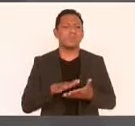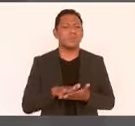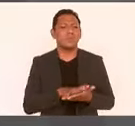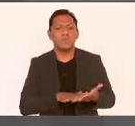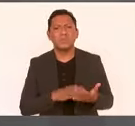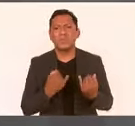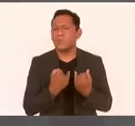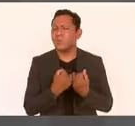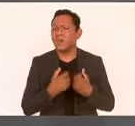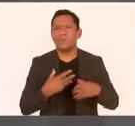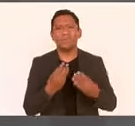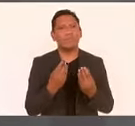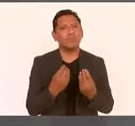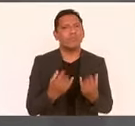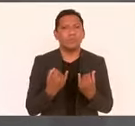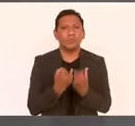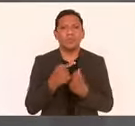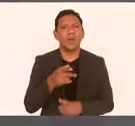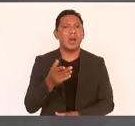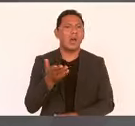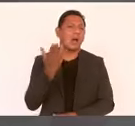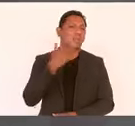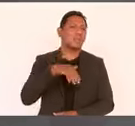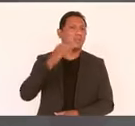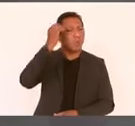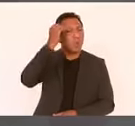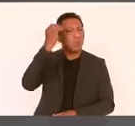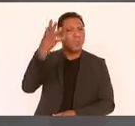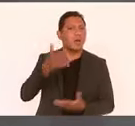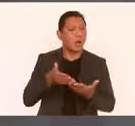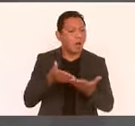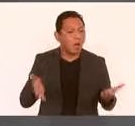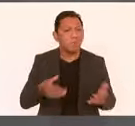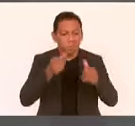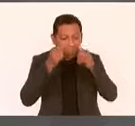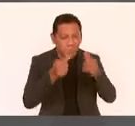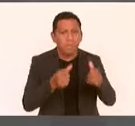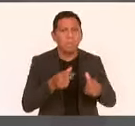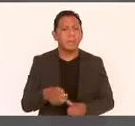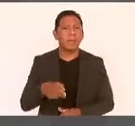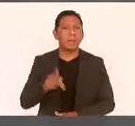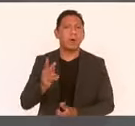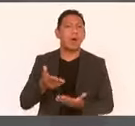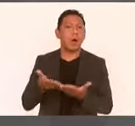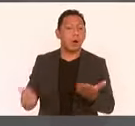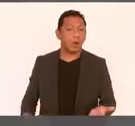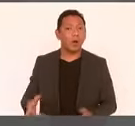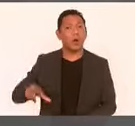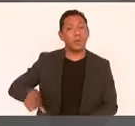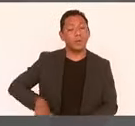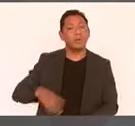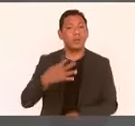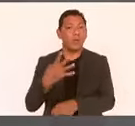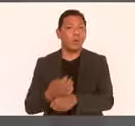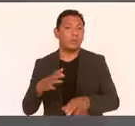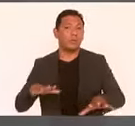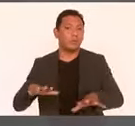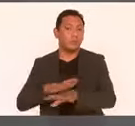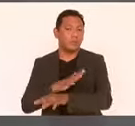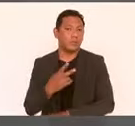habían estado olvidados por muchos años. Pero este gobierno de la Cuarta